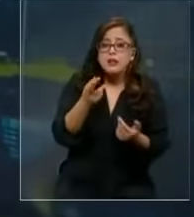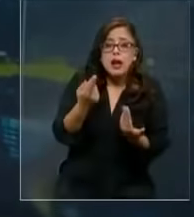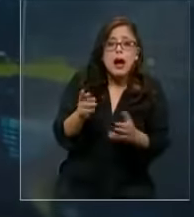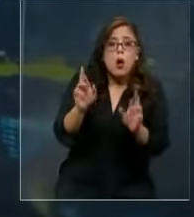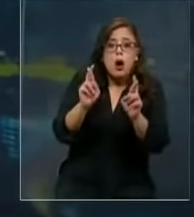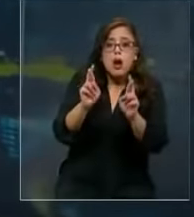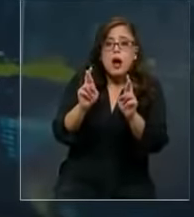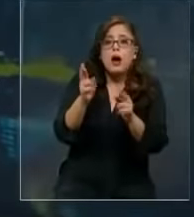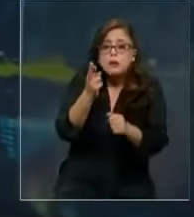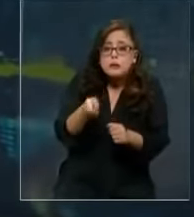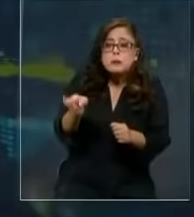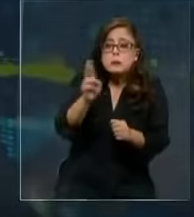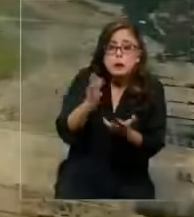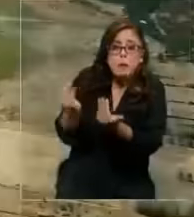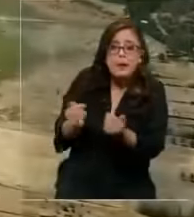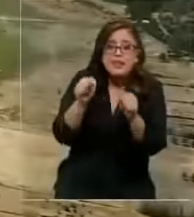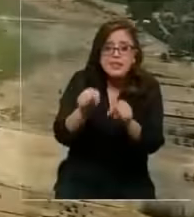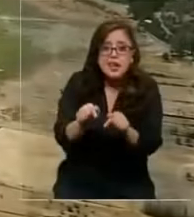Cox nos cuenta los detalles.